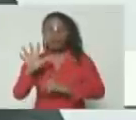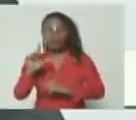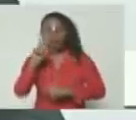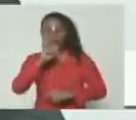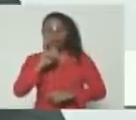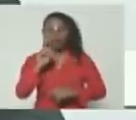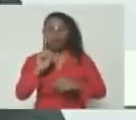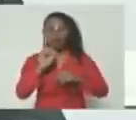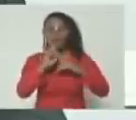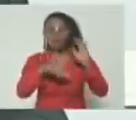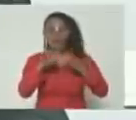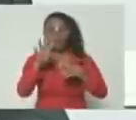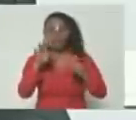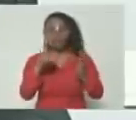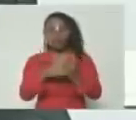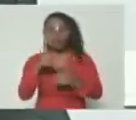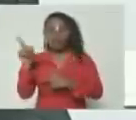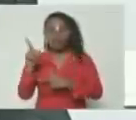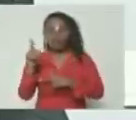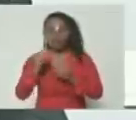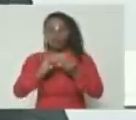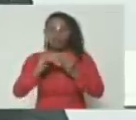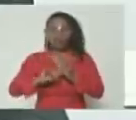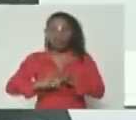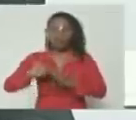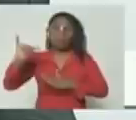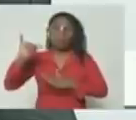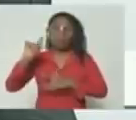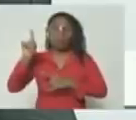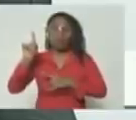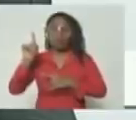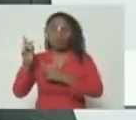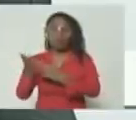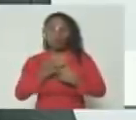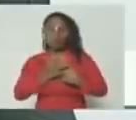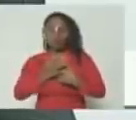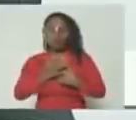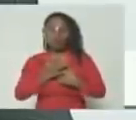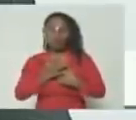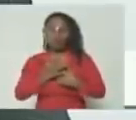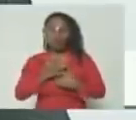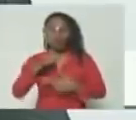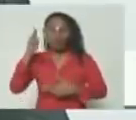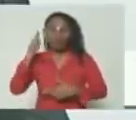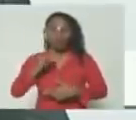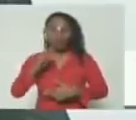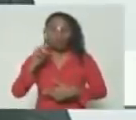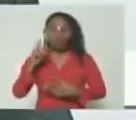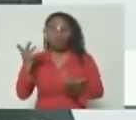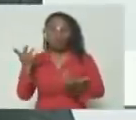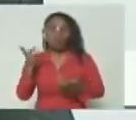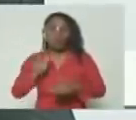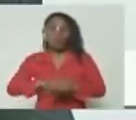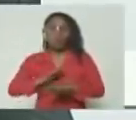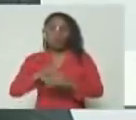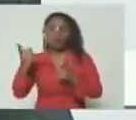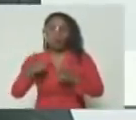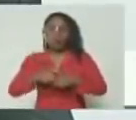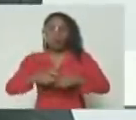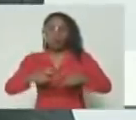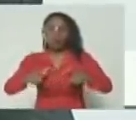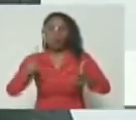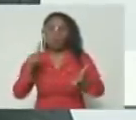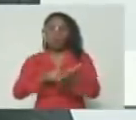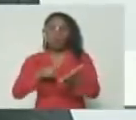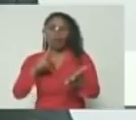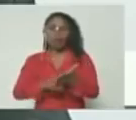Cuarta República recibió más plata que la que recibió la revolución bolivariana. ¿Y por qué dejaron crecer esa deuda